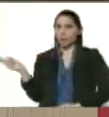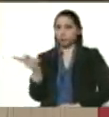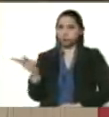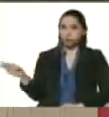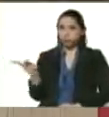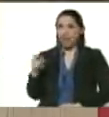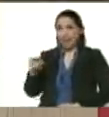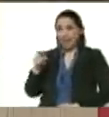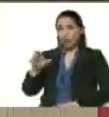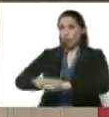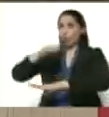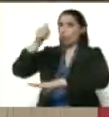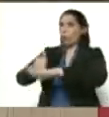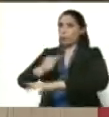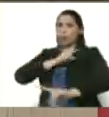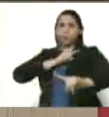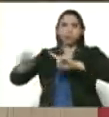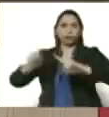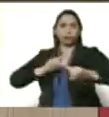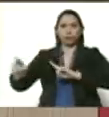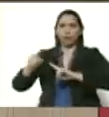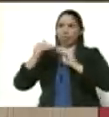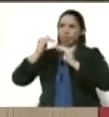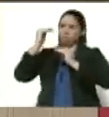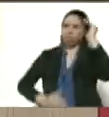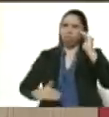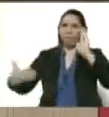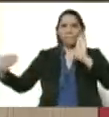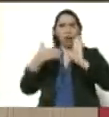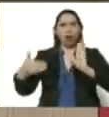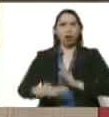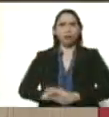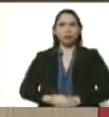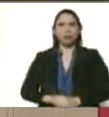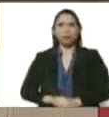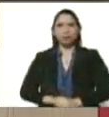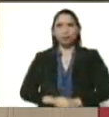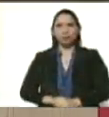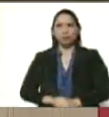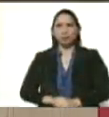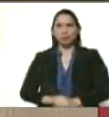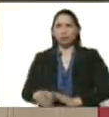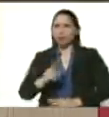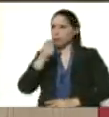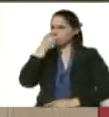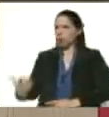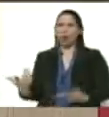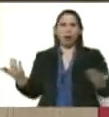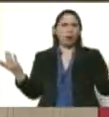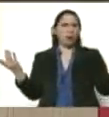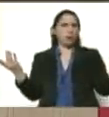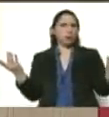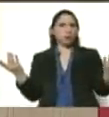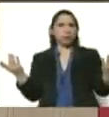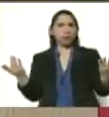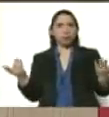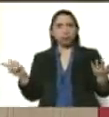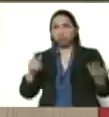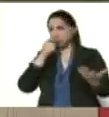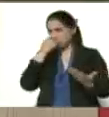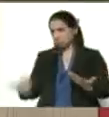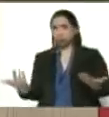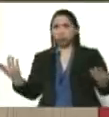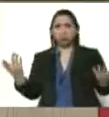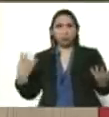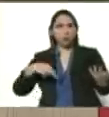están involucrados en esta acción de desestabilización. No les importa. No les importa